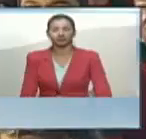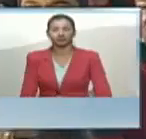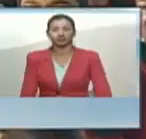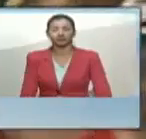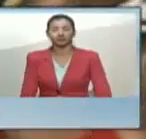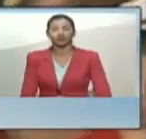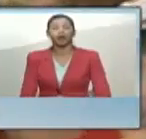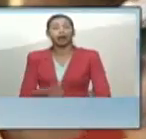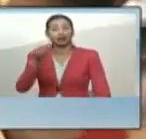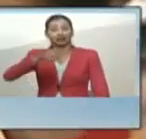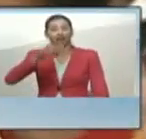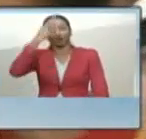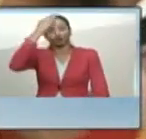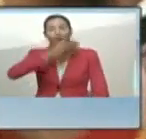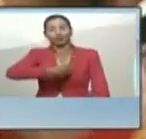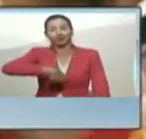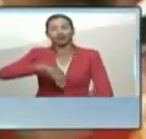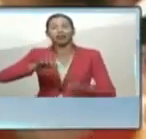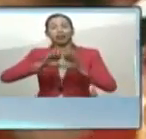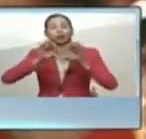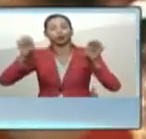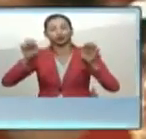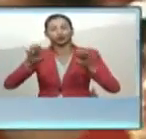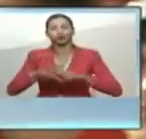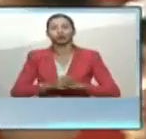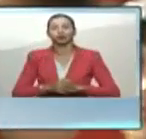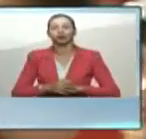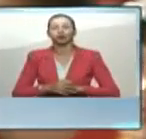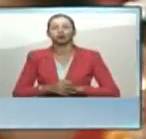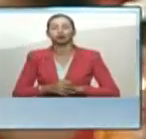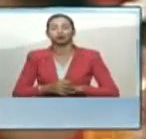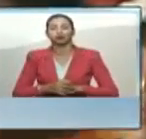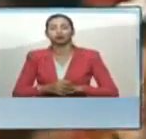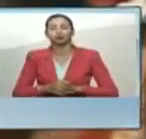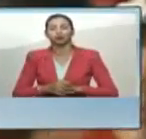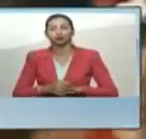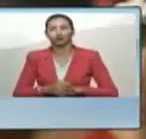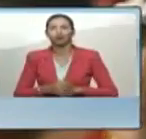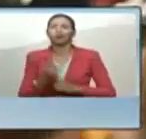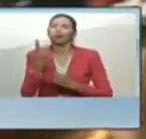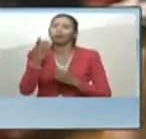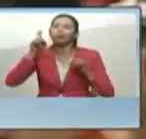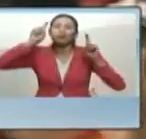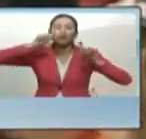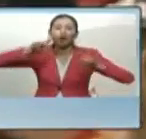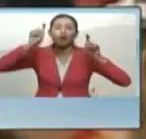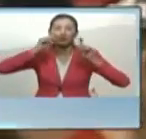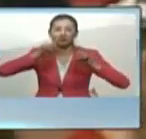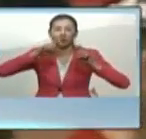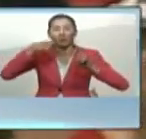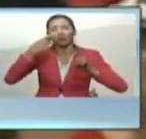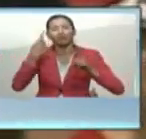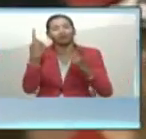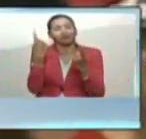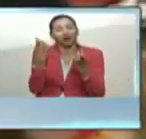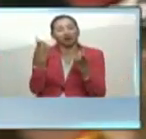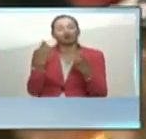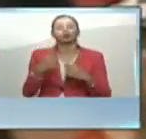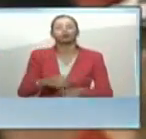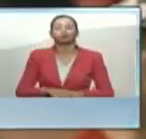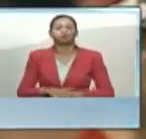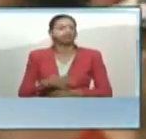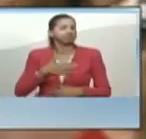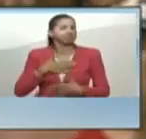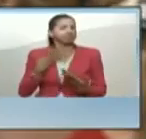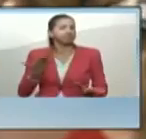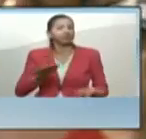Desde el Consejo Presidencial de Educación, a través de la falta de formación política, nuestras acciones,